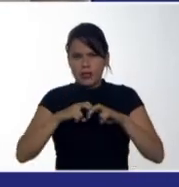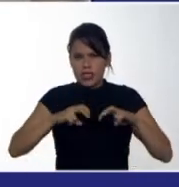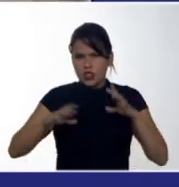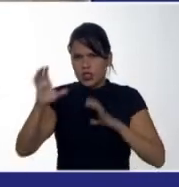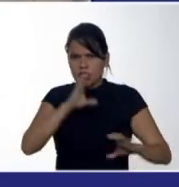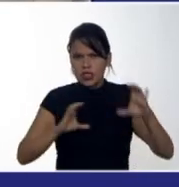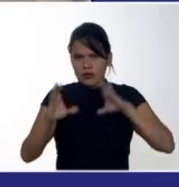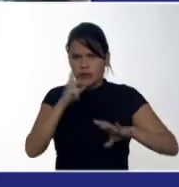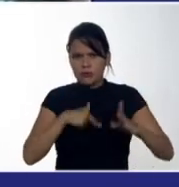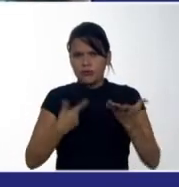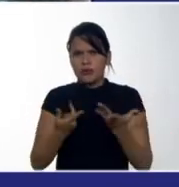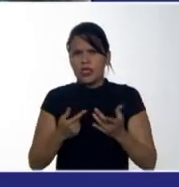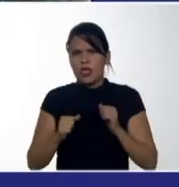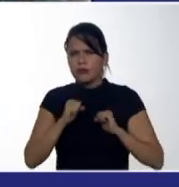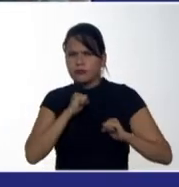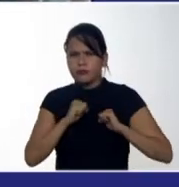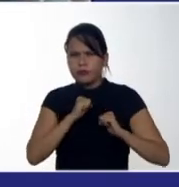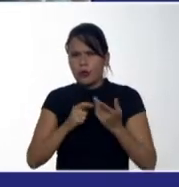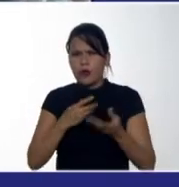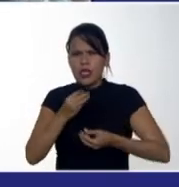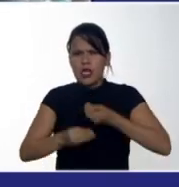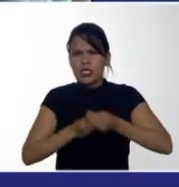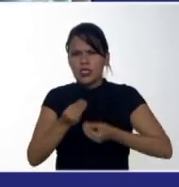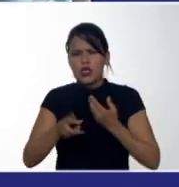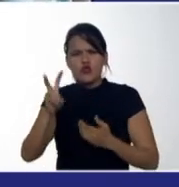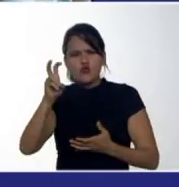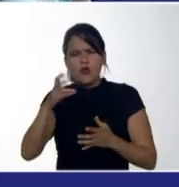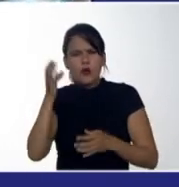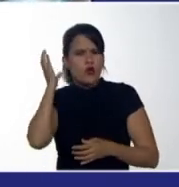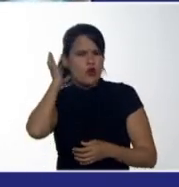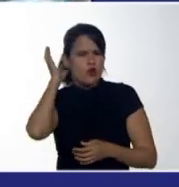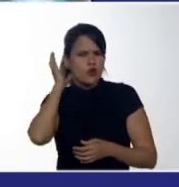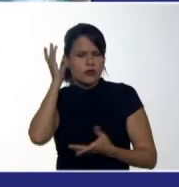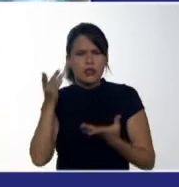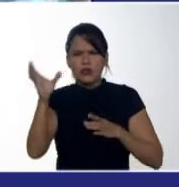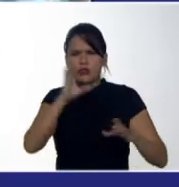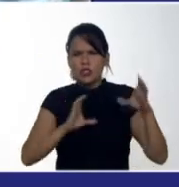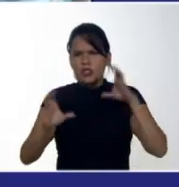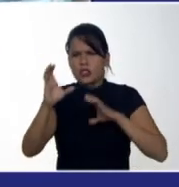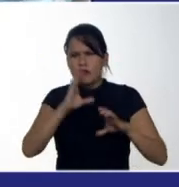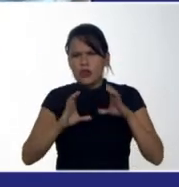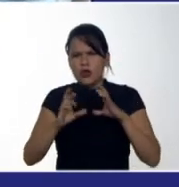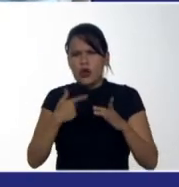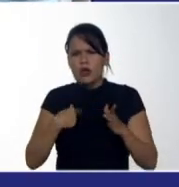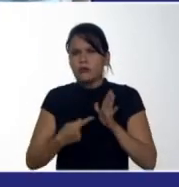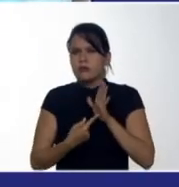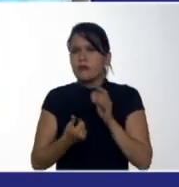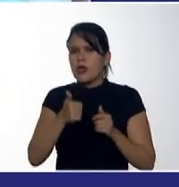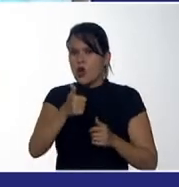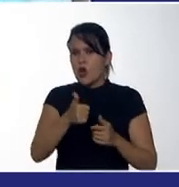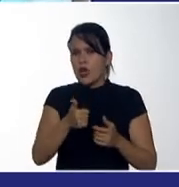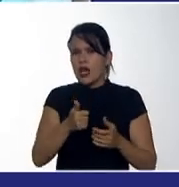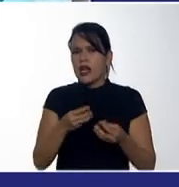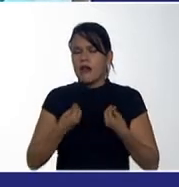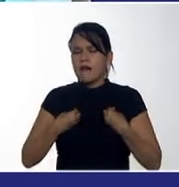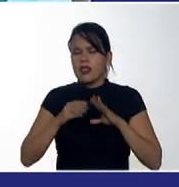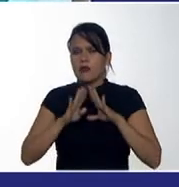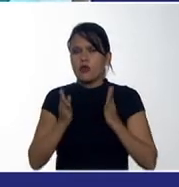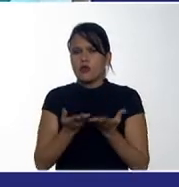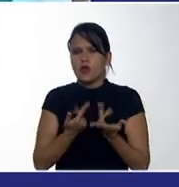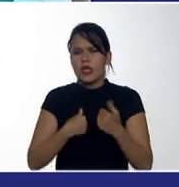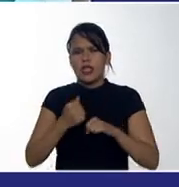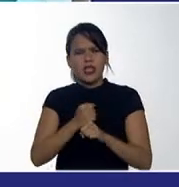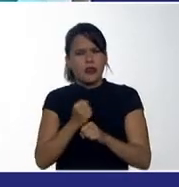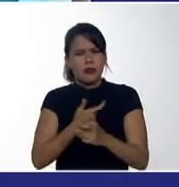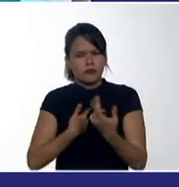Científicas es la de promover y generar nuevos conocimientos científicos que mejoren la calidad de vida del pueblo. El trabajo de